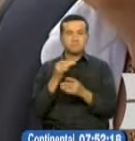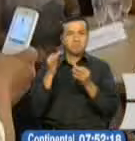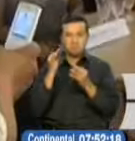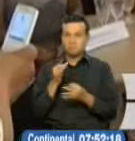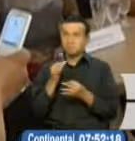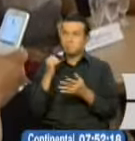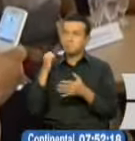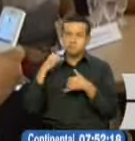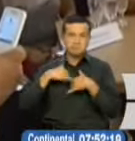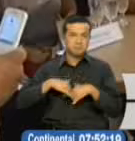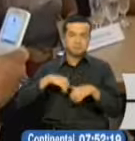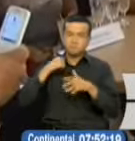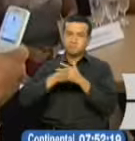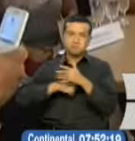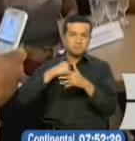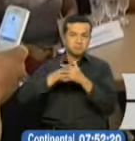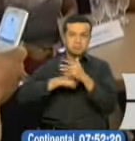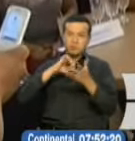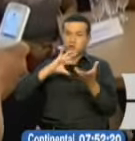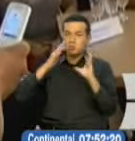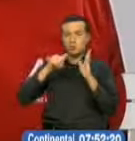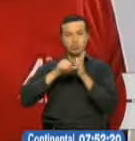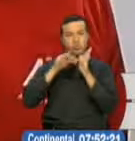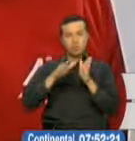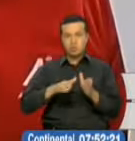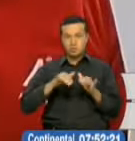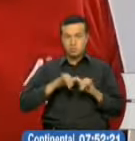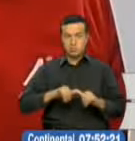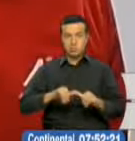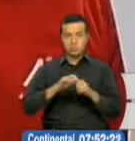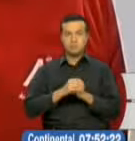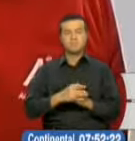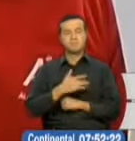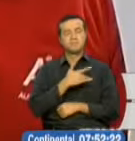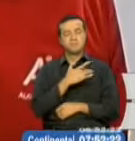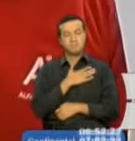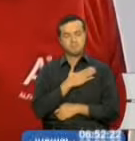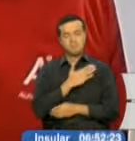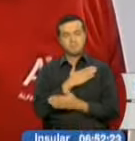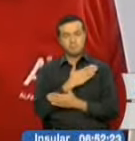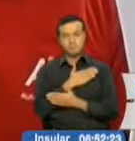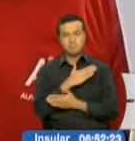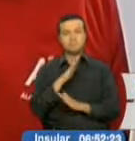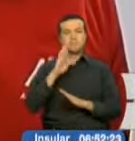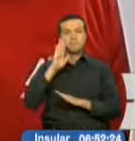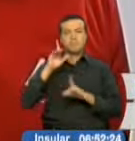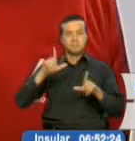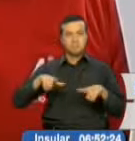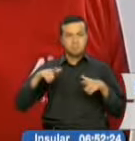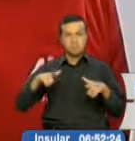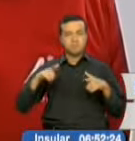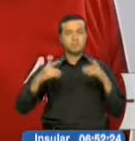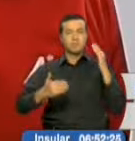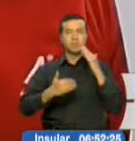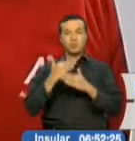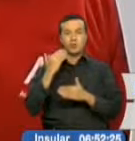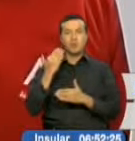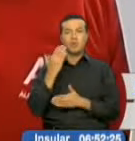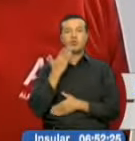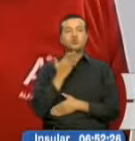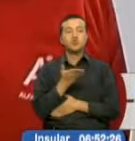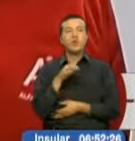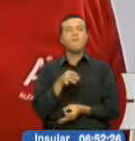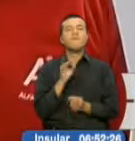que continúe la consolidación de la Revolución Ciudadana. Nos congratulamos con el compromiso de Lenín Moreno por un nuevo estilo